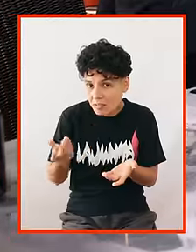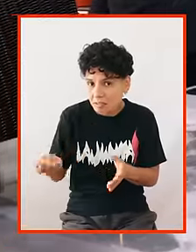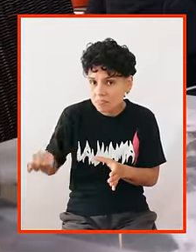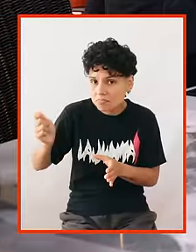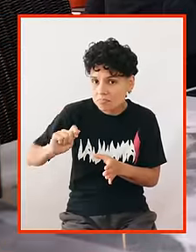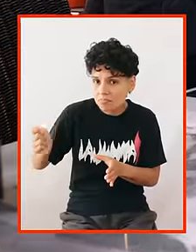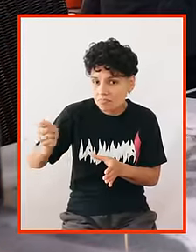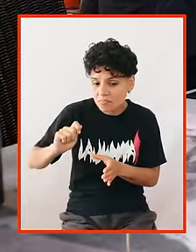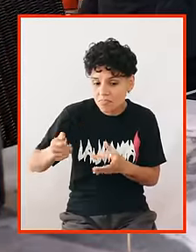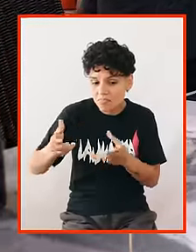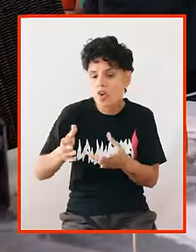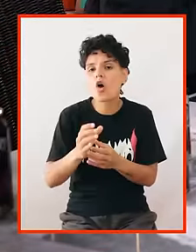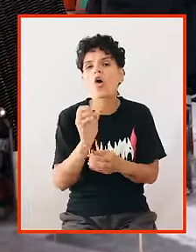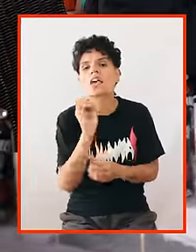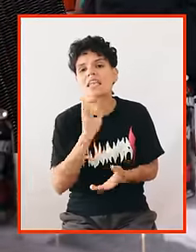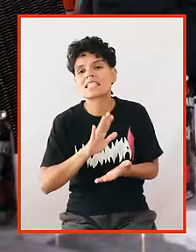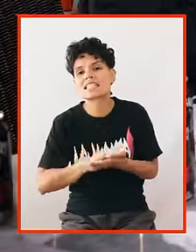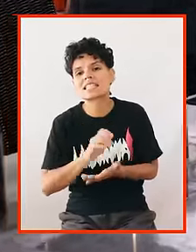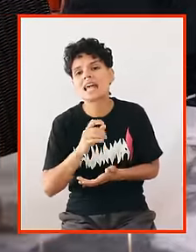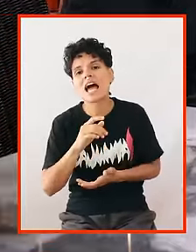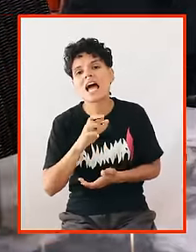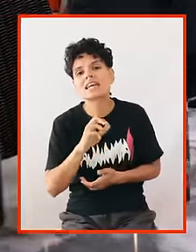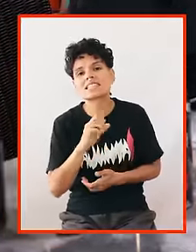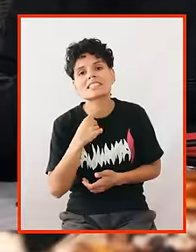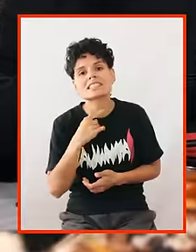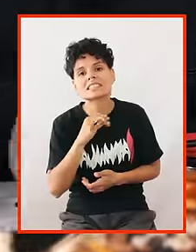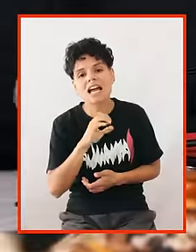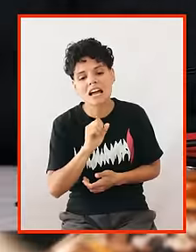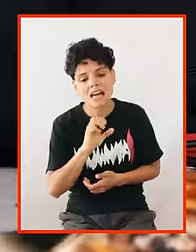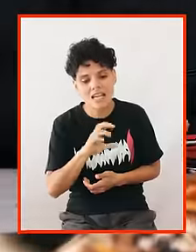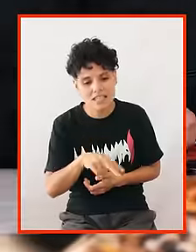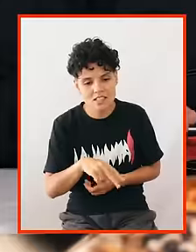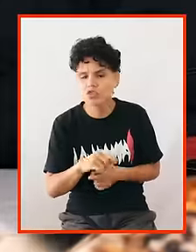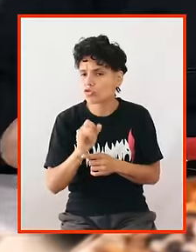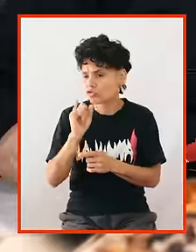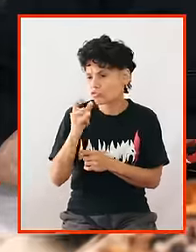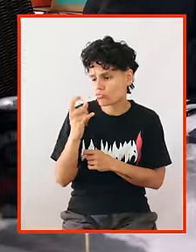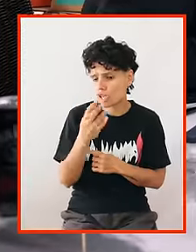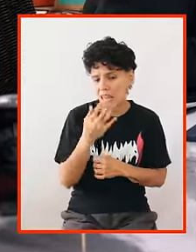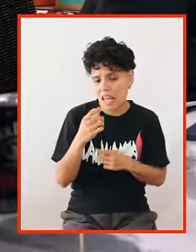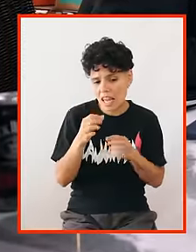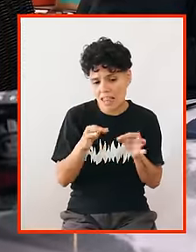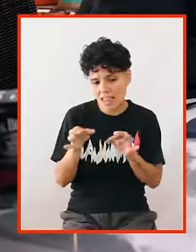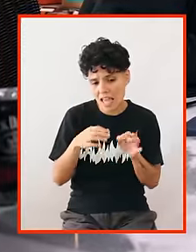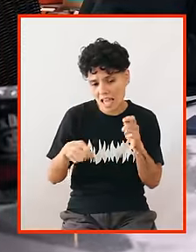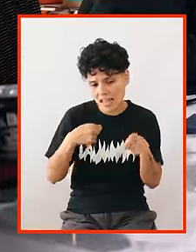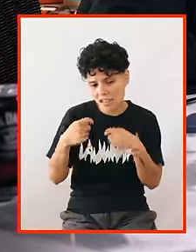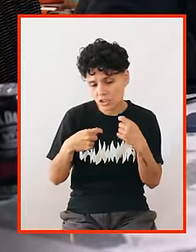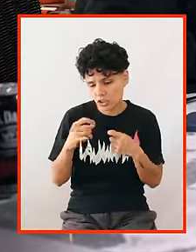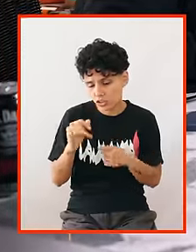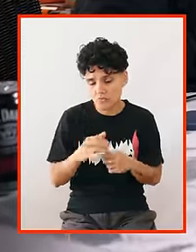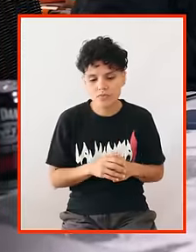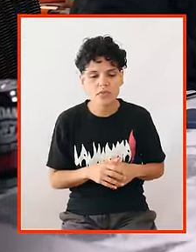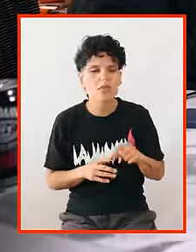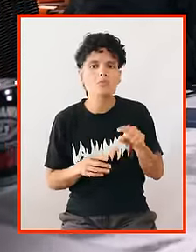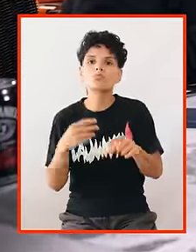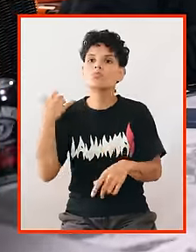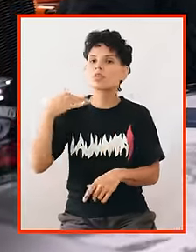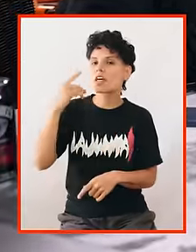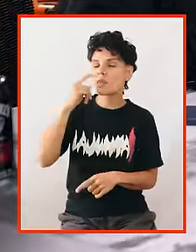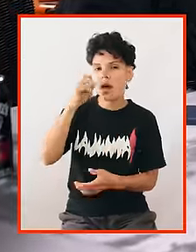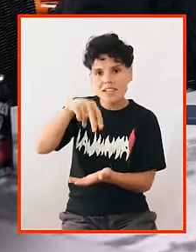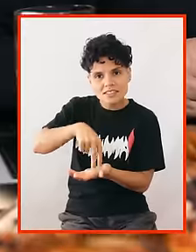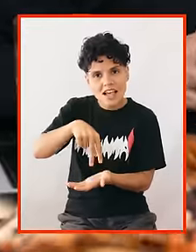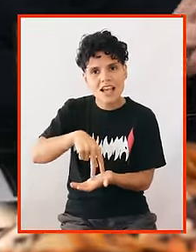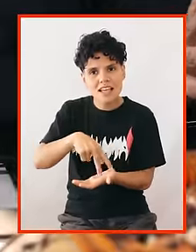amigo. Le gustó Charquica. Le gustó Charquica para variar. Está bueno. Está bueno. Yo comería más lenteja, sí. Es importante haber estado, como son